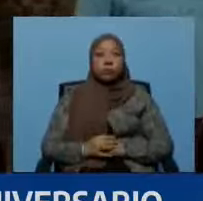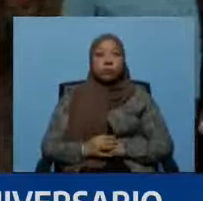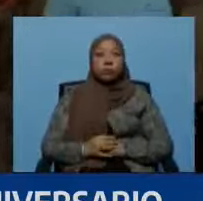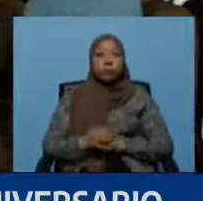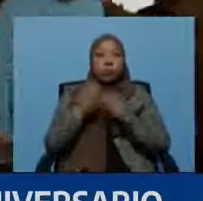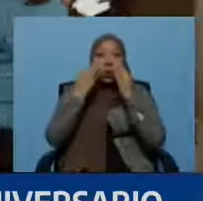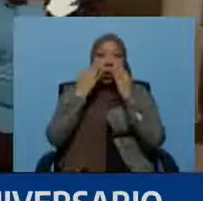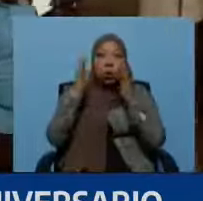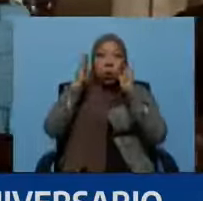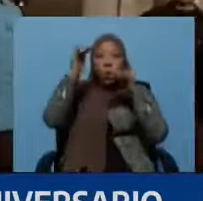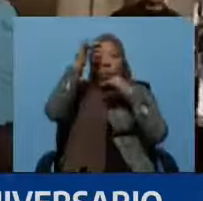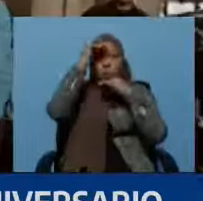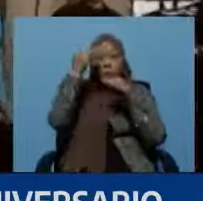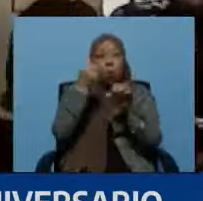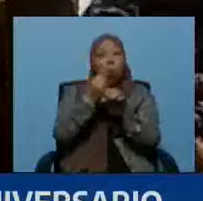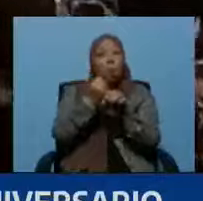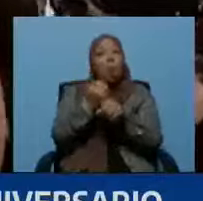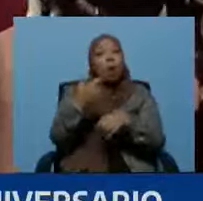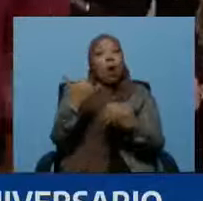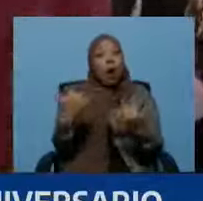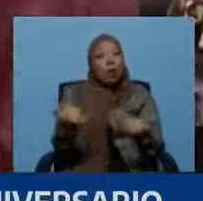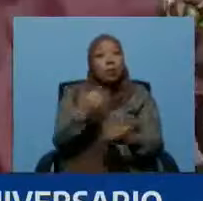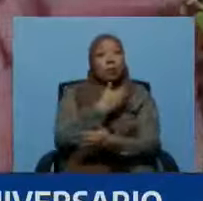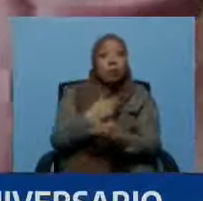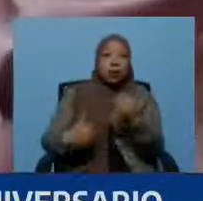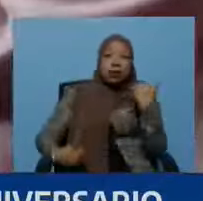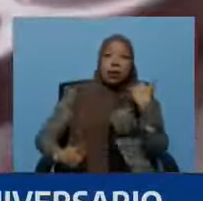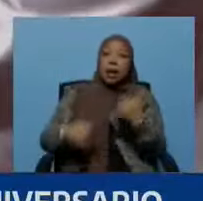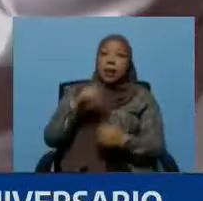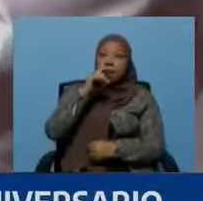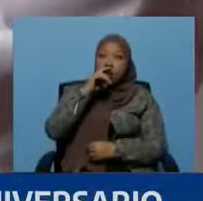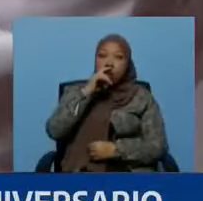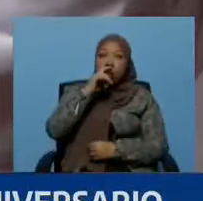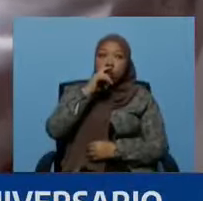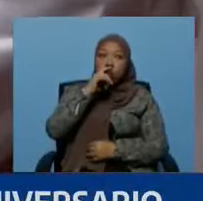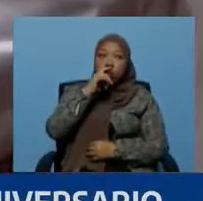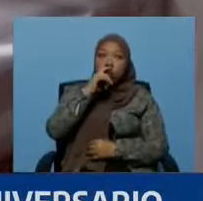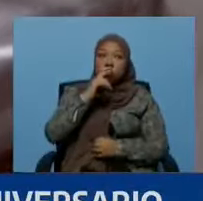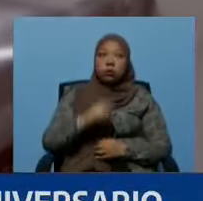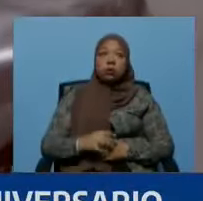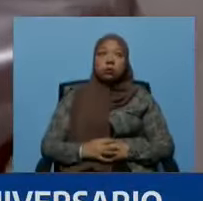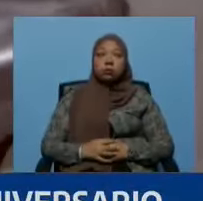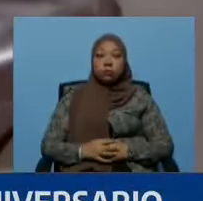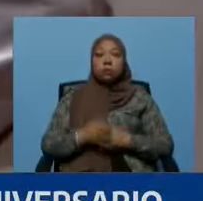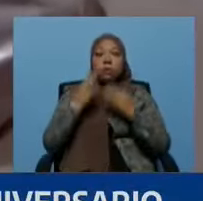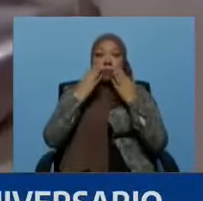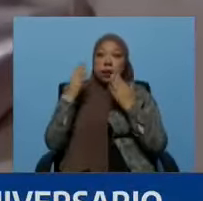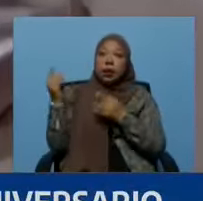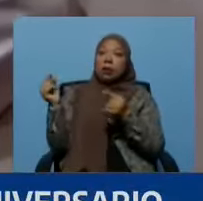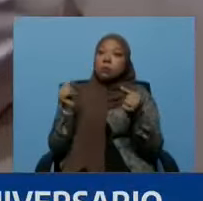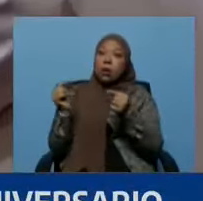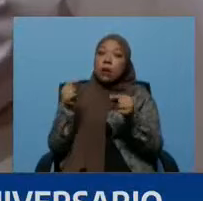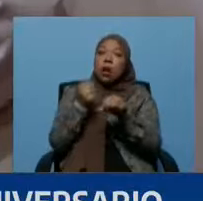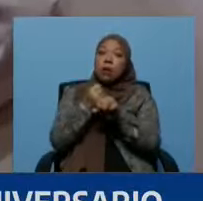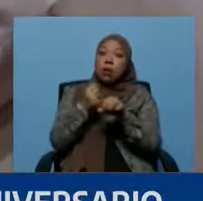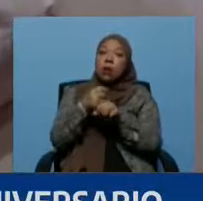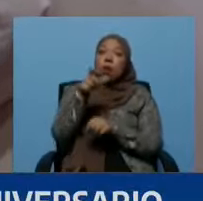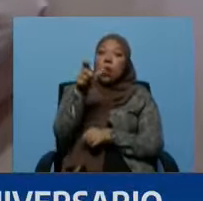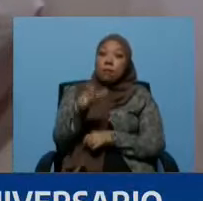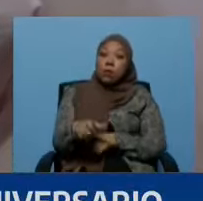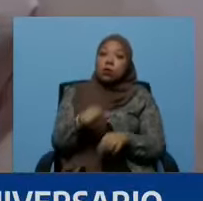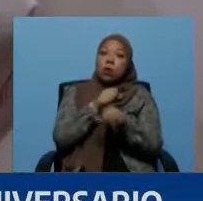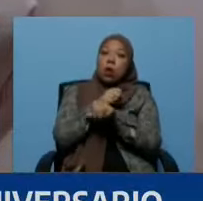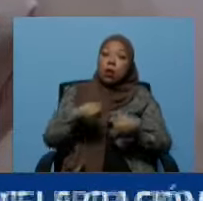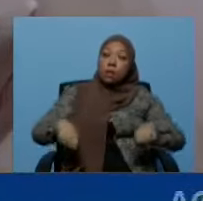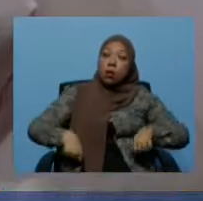Continuamos observando cómo a esta hora el presidente constitucional de la República Bolivariana de Venezuela, Nicolás Maduro, procede también a dar